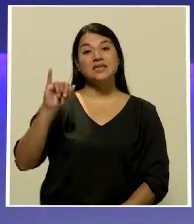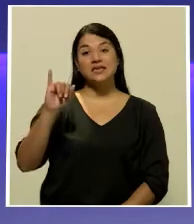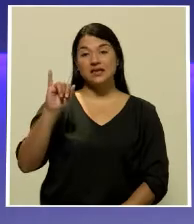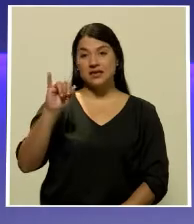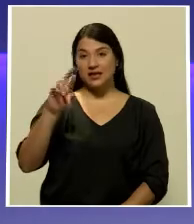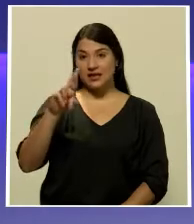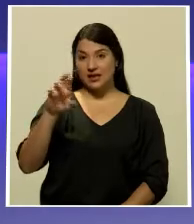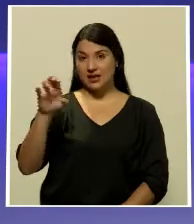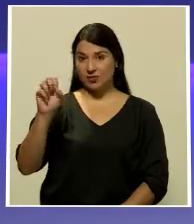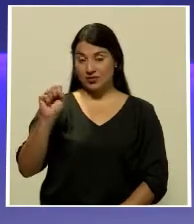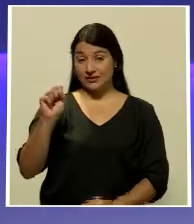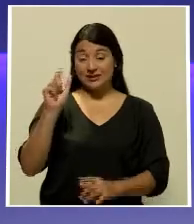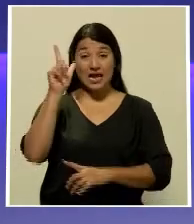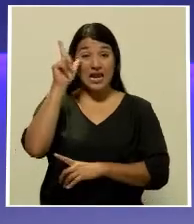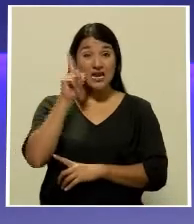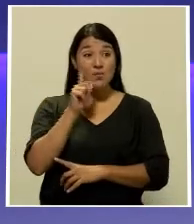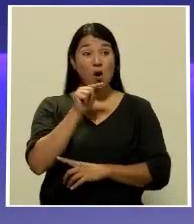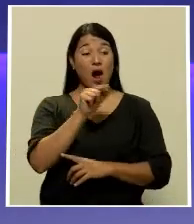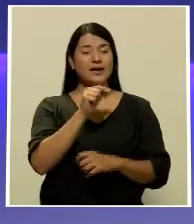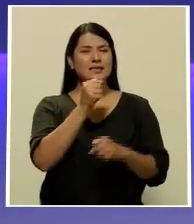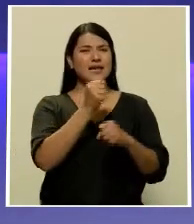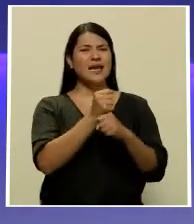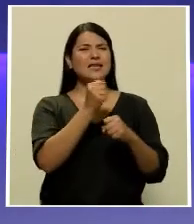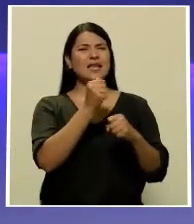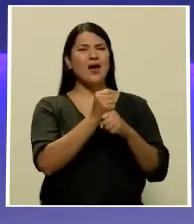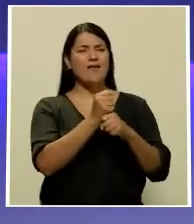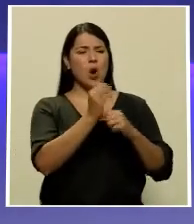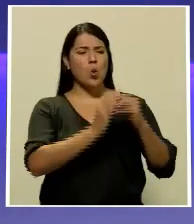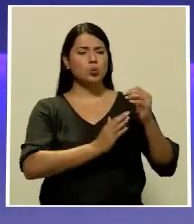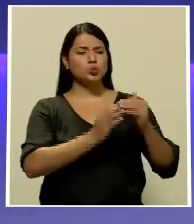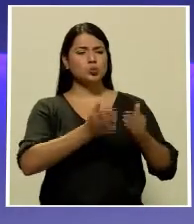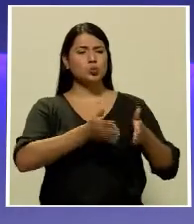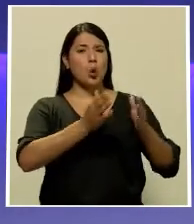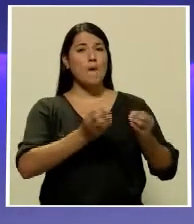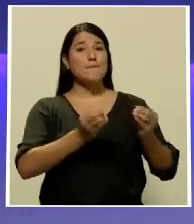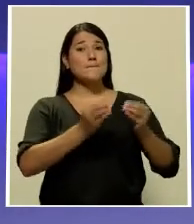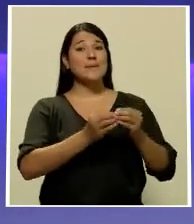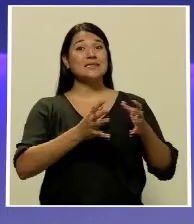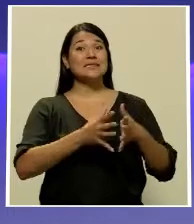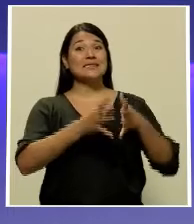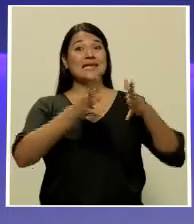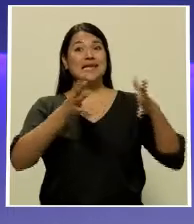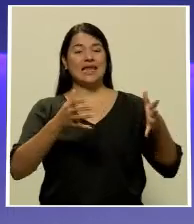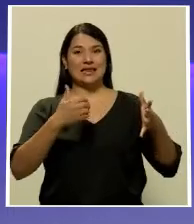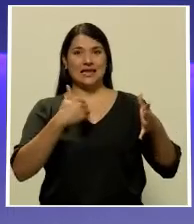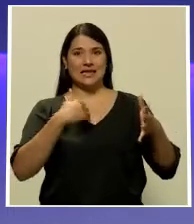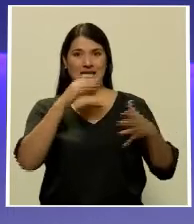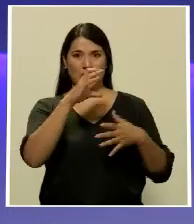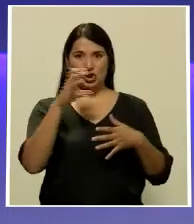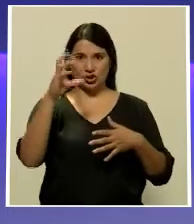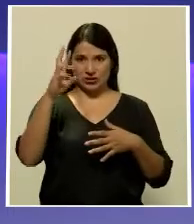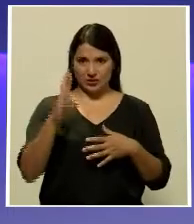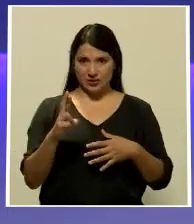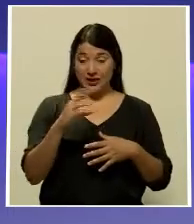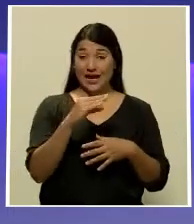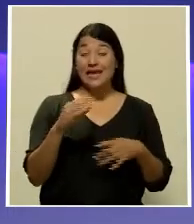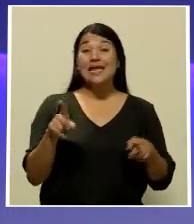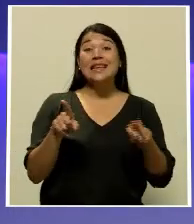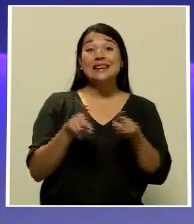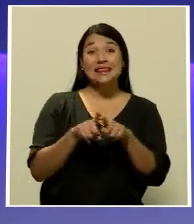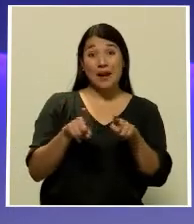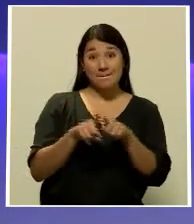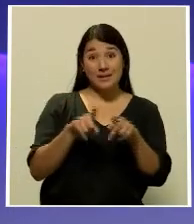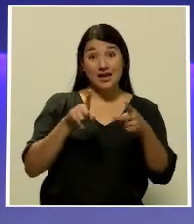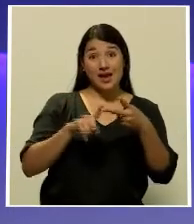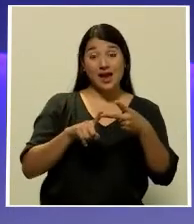se ubica la obra civil más grande que el país haya construido en toda su historia. Y también la